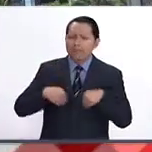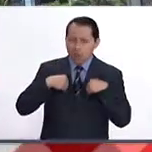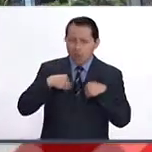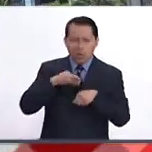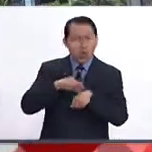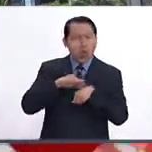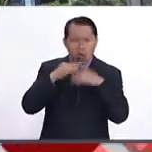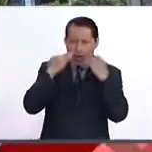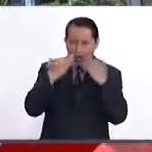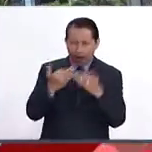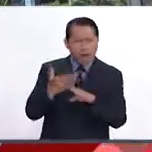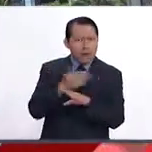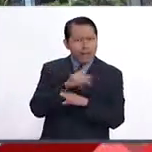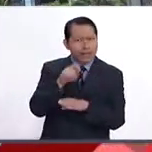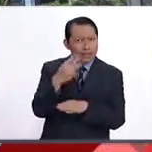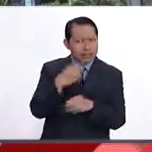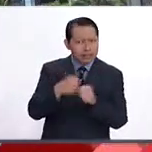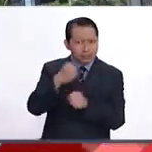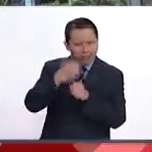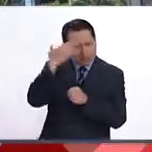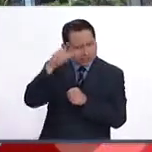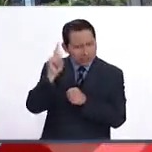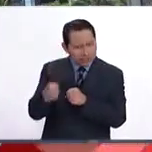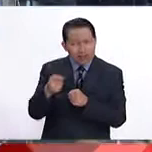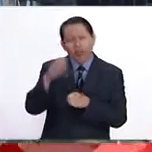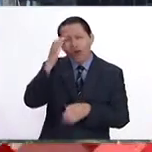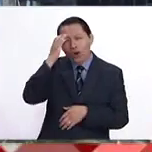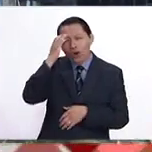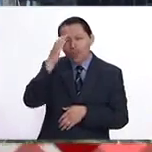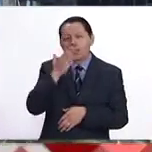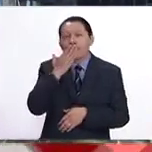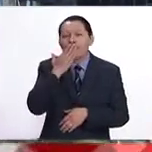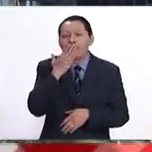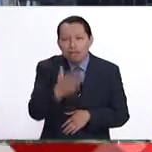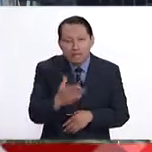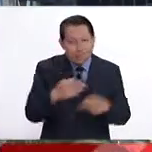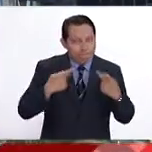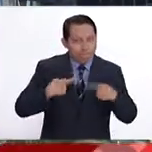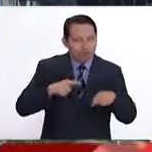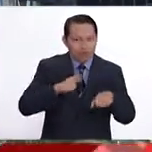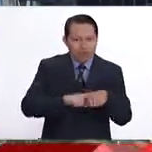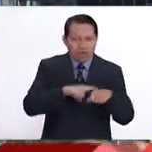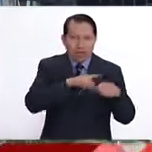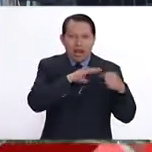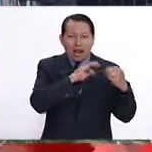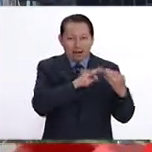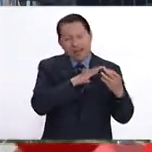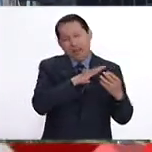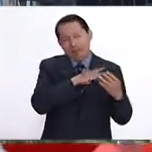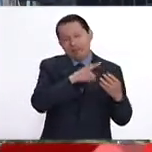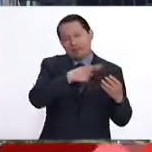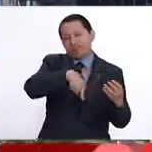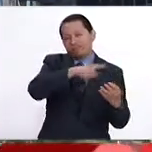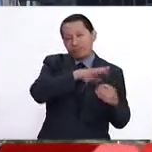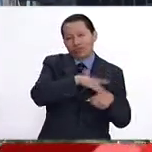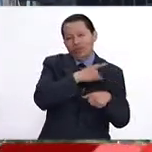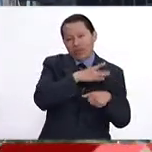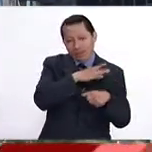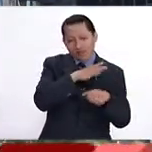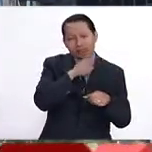23 años, sabe de qué se trata, conoce muy bien personalmente a su contraparte porque los ha estado